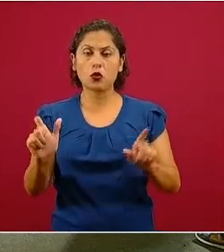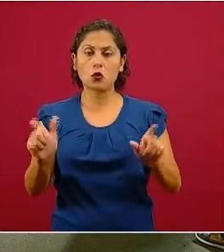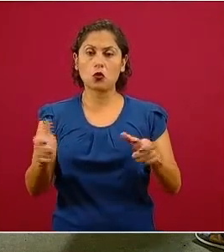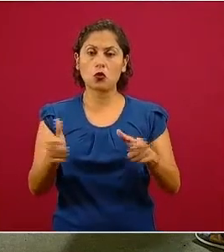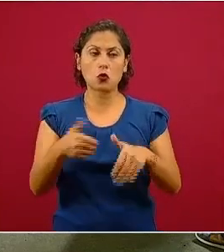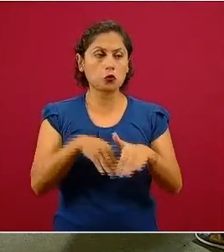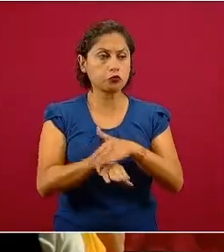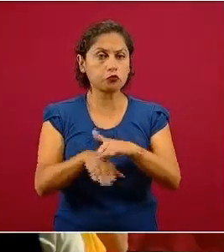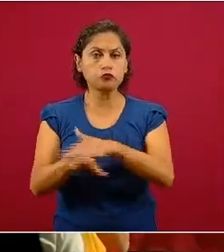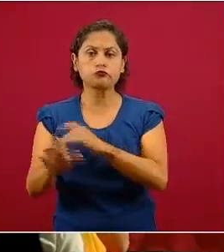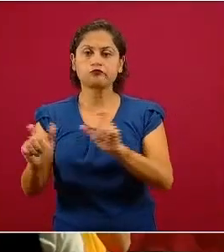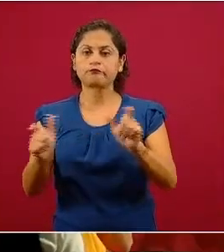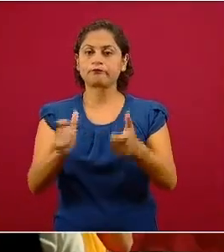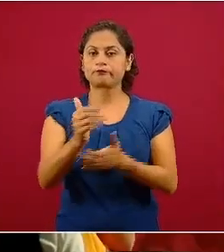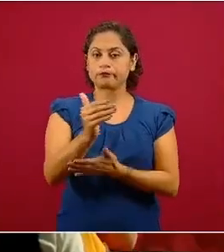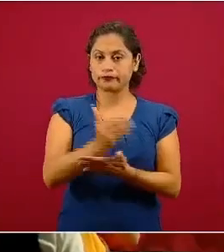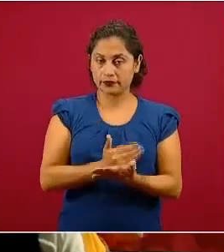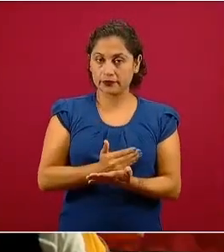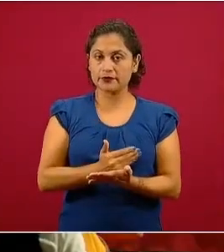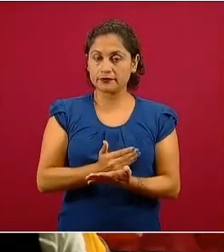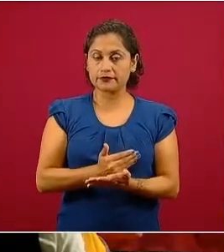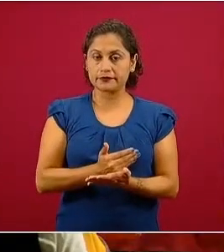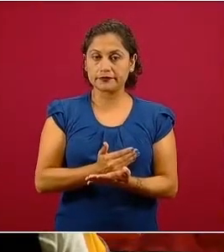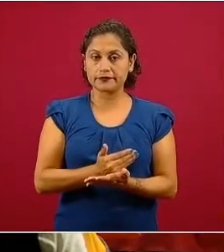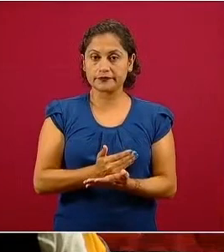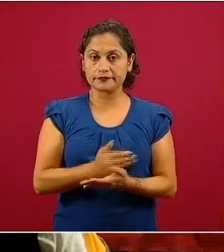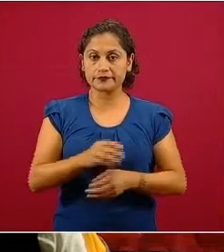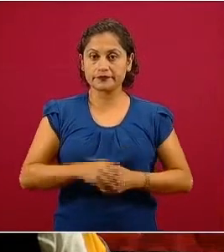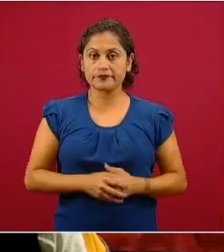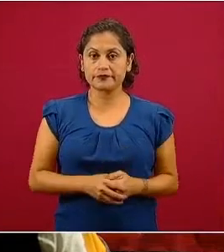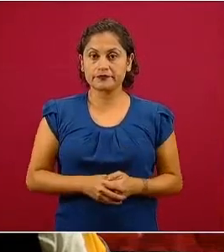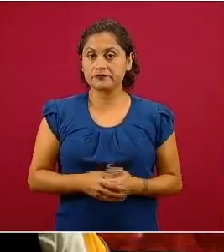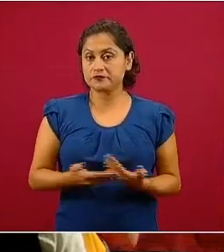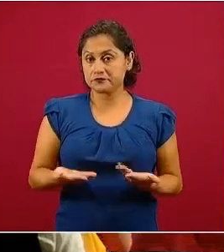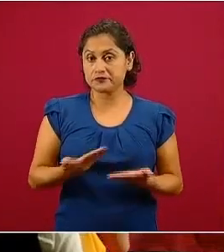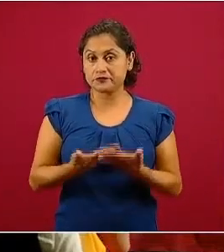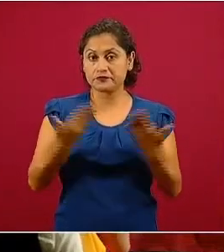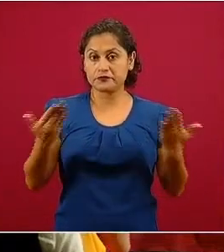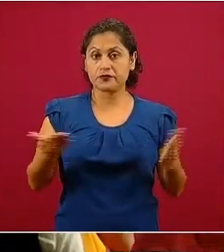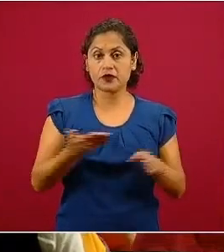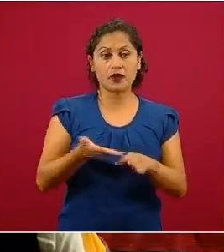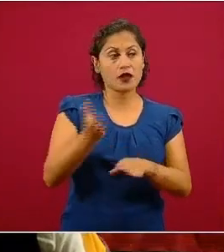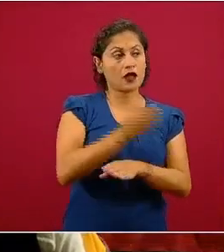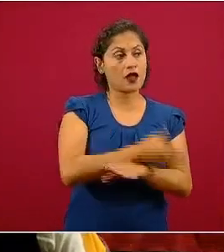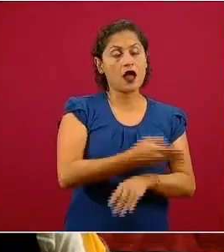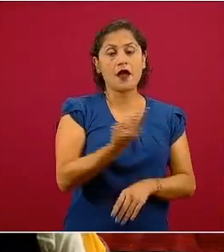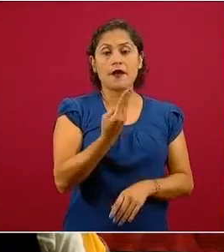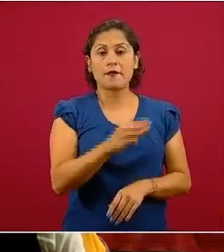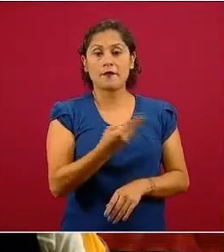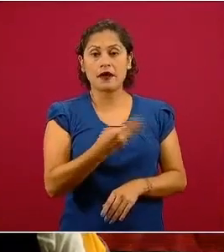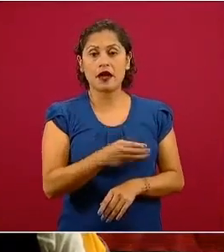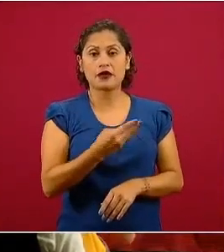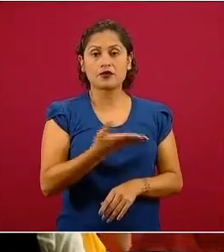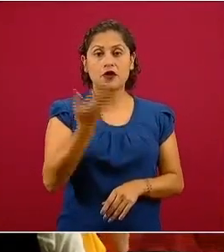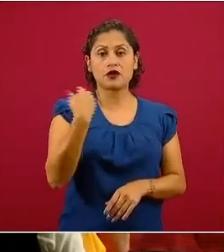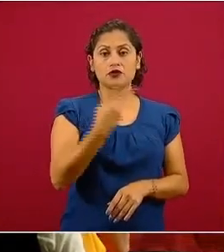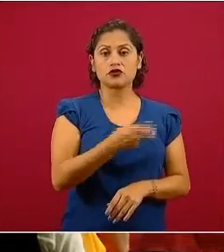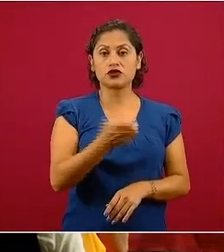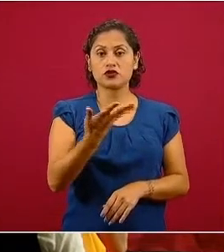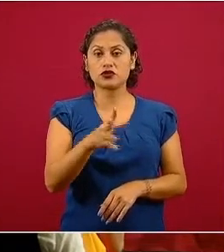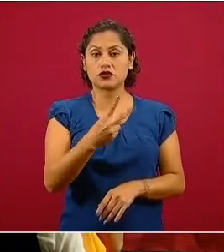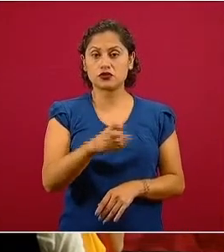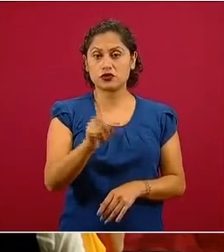su hospitalización y han llegado prácticamente a los niveles que se tenían en la quincena de mayo, alrededor de 210, 220